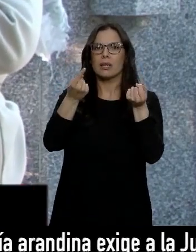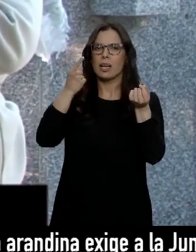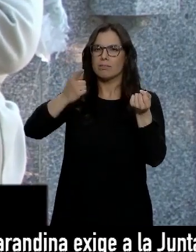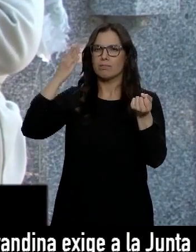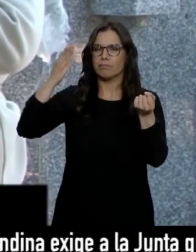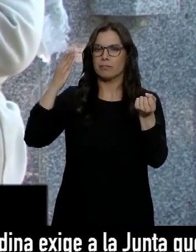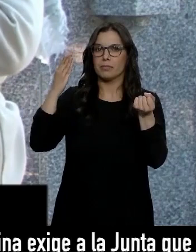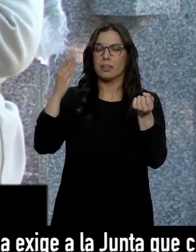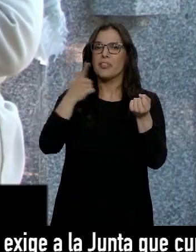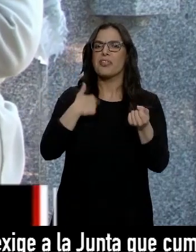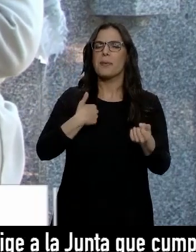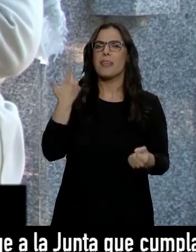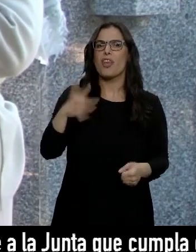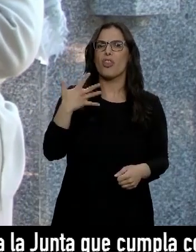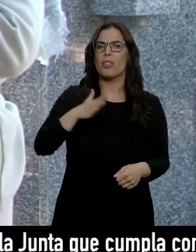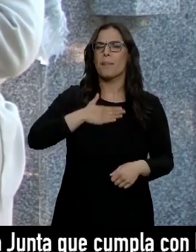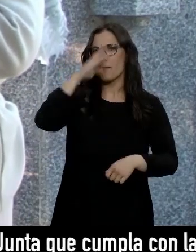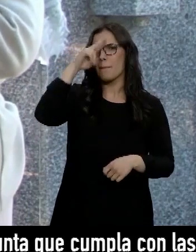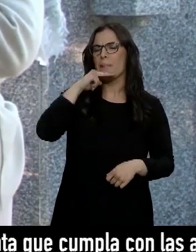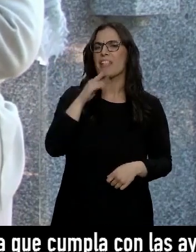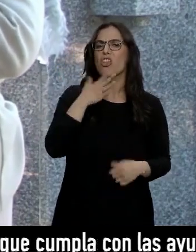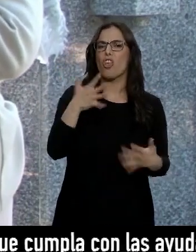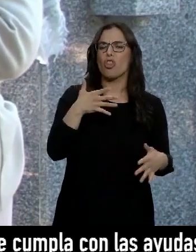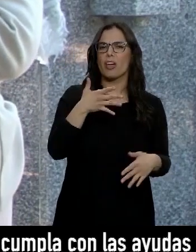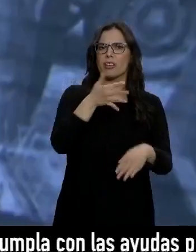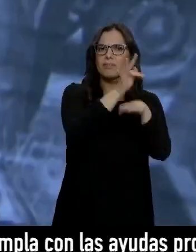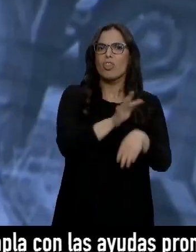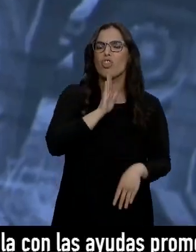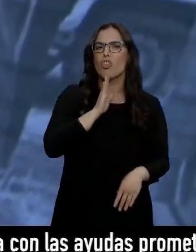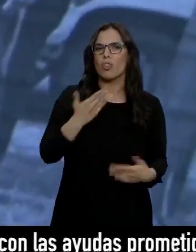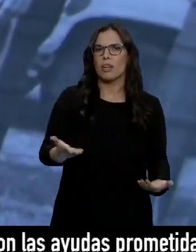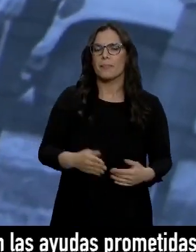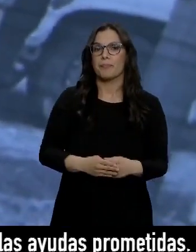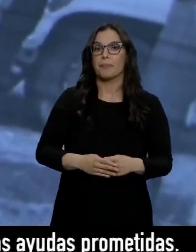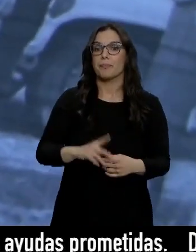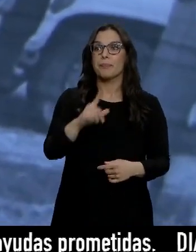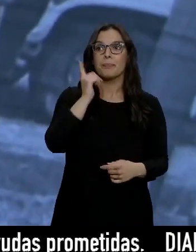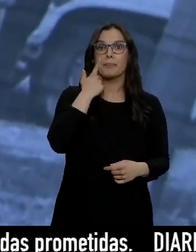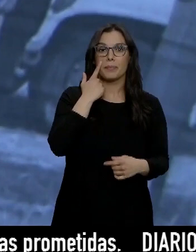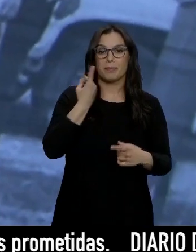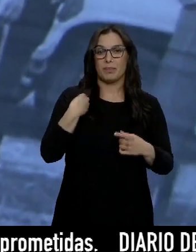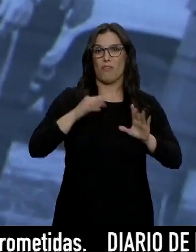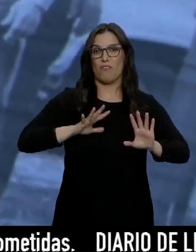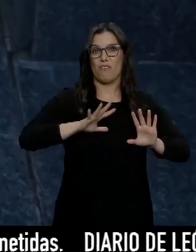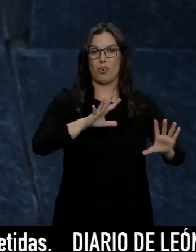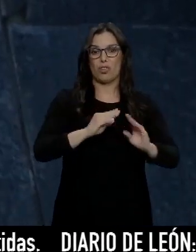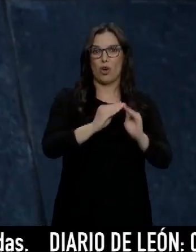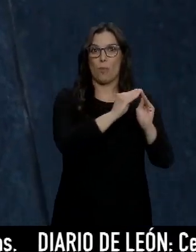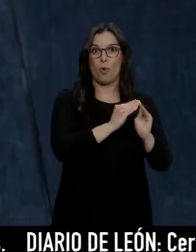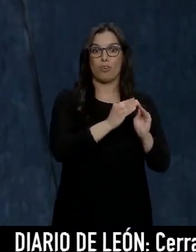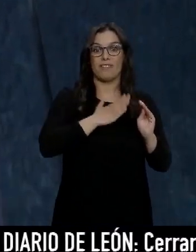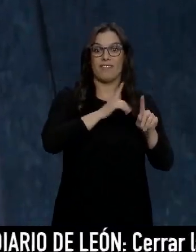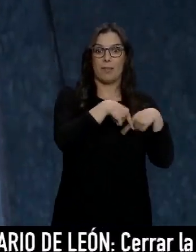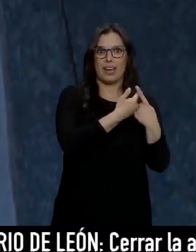canalla, dime dónde está mi padre enterrado. Dímelo. Los recuperó de una fosa común, pero no solo a ellos,